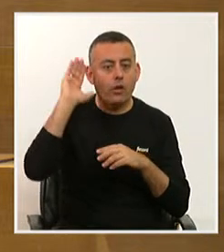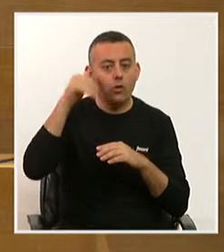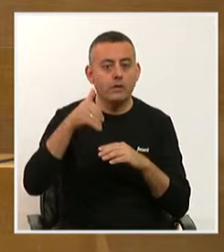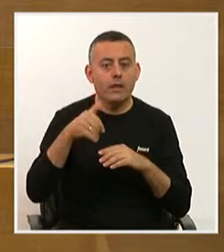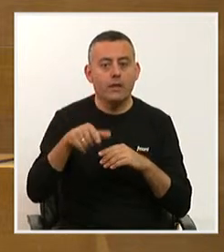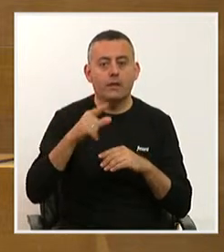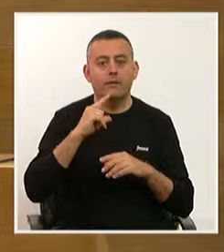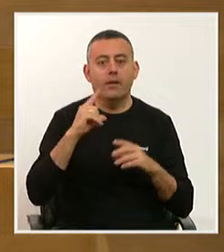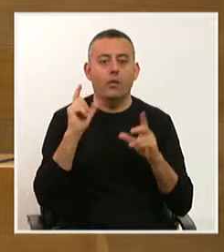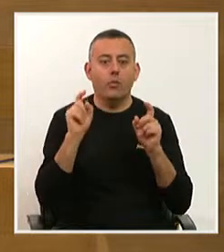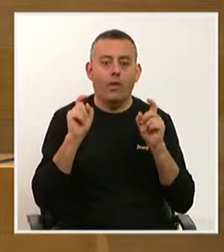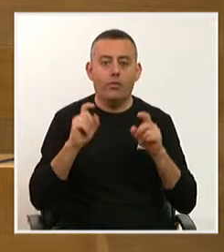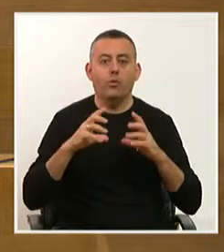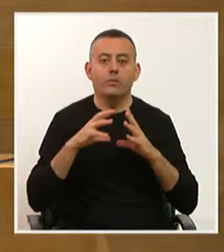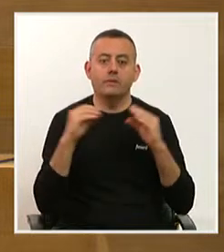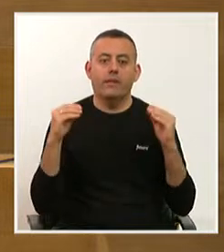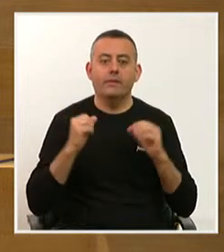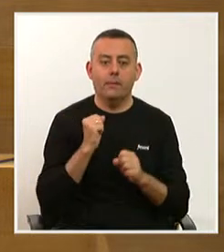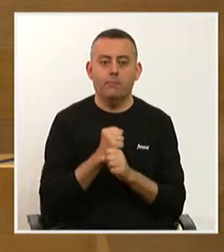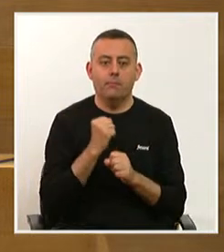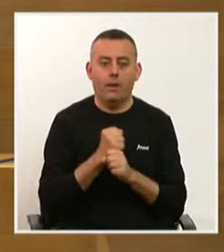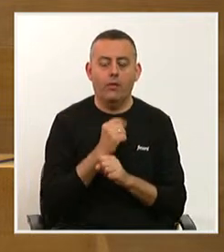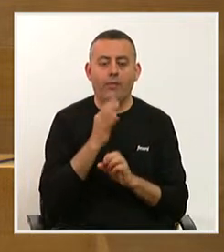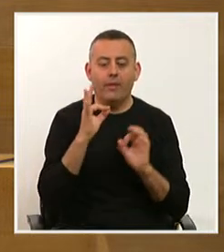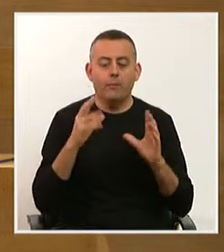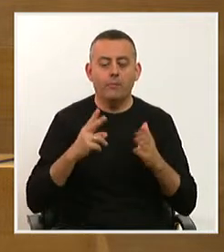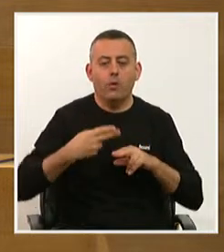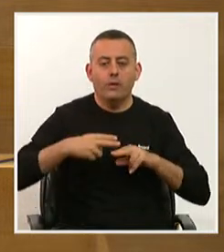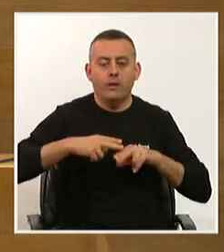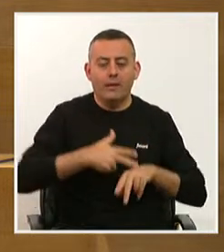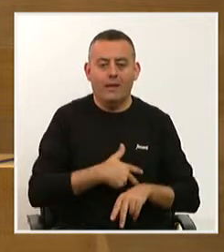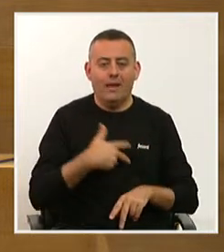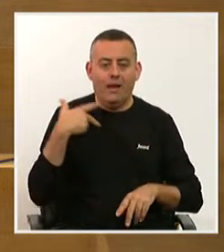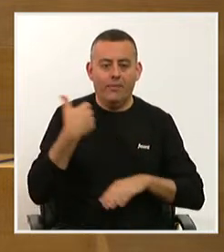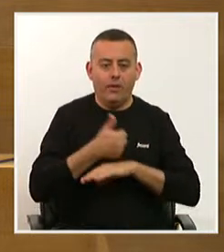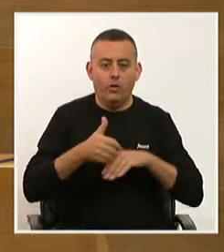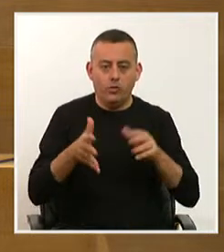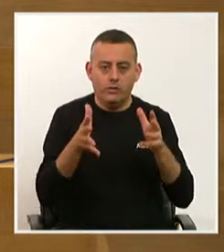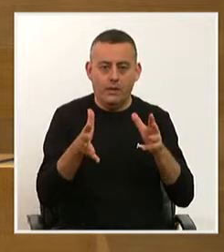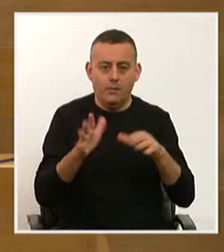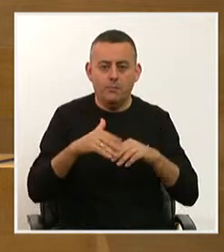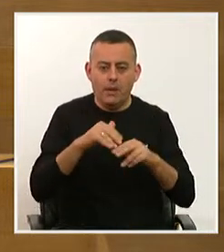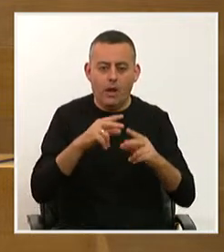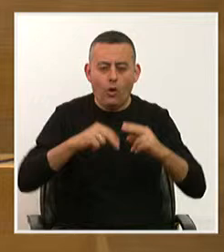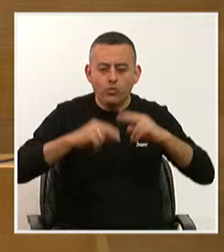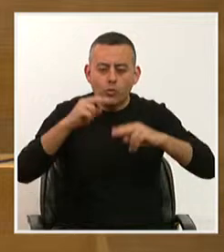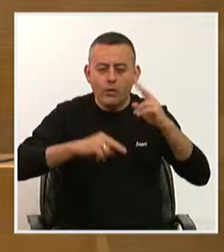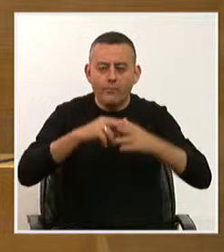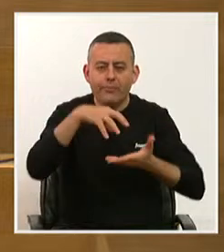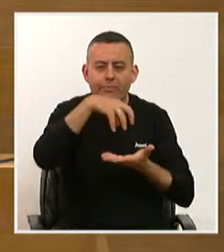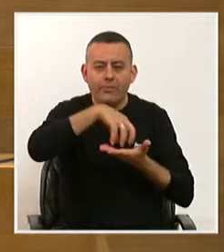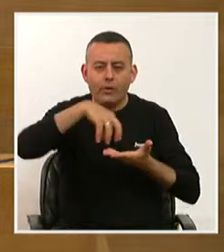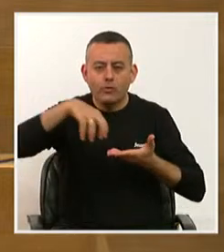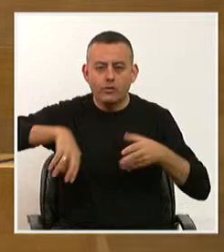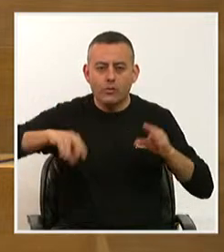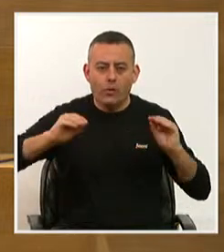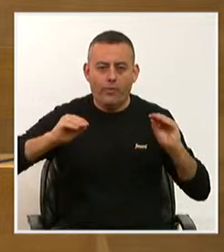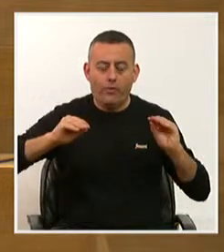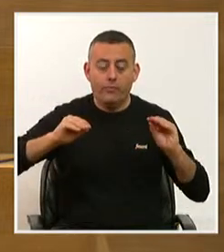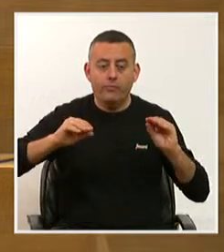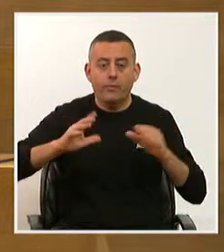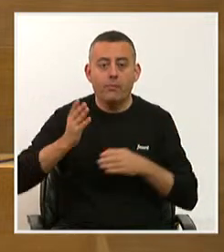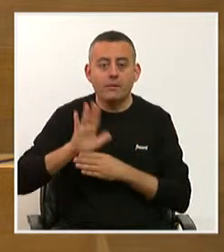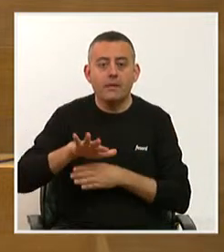universidades y empleo sobre la política general del consel en la construcción de centros educativos presentada por el grupo